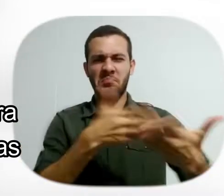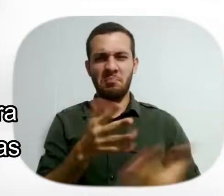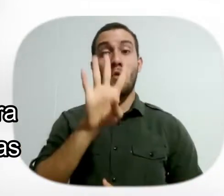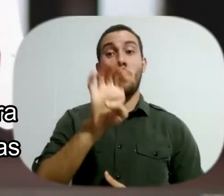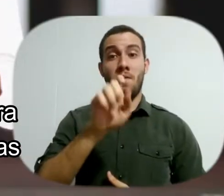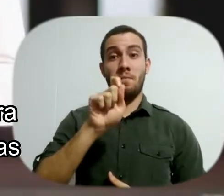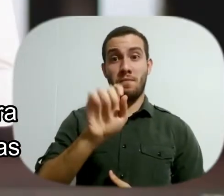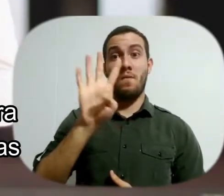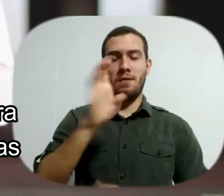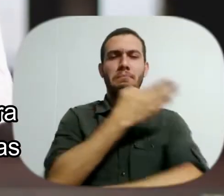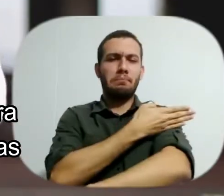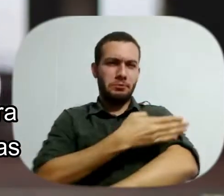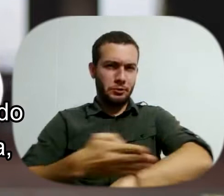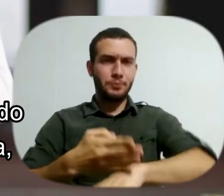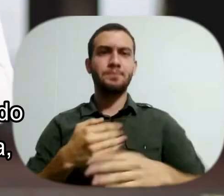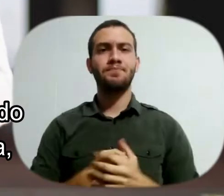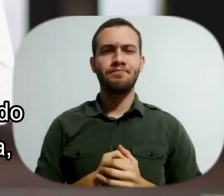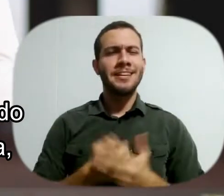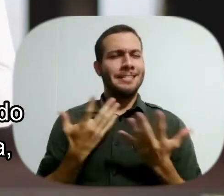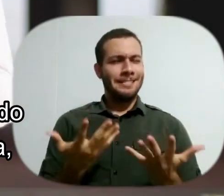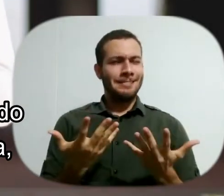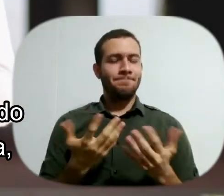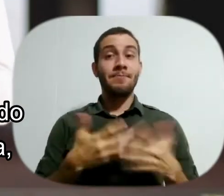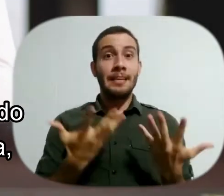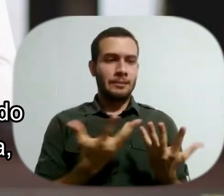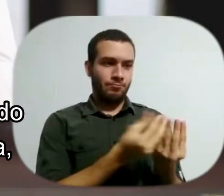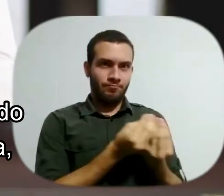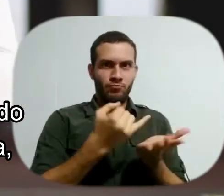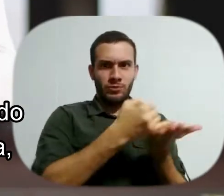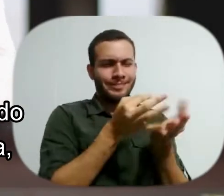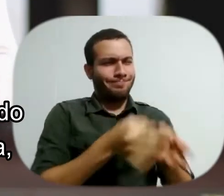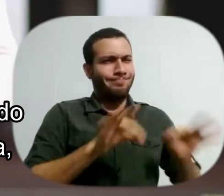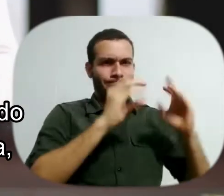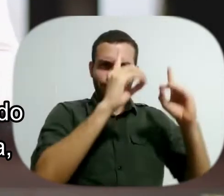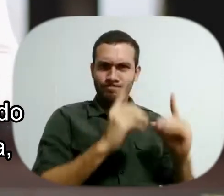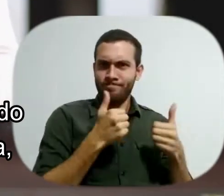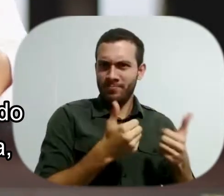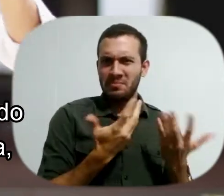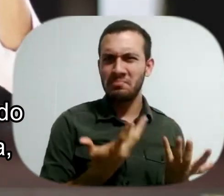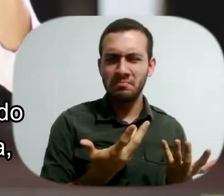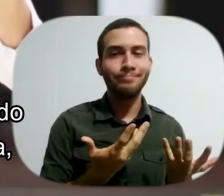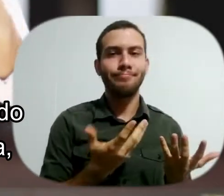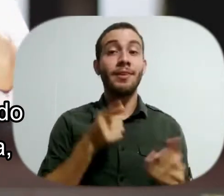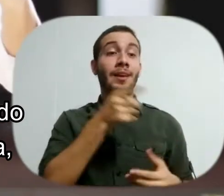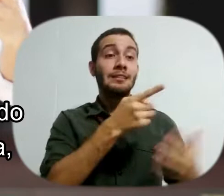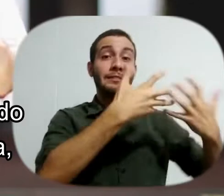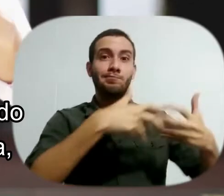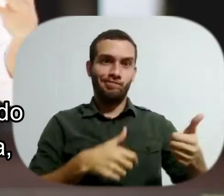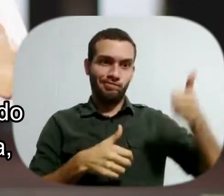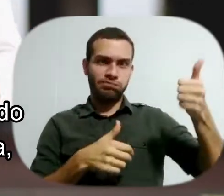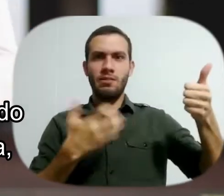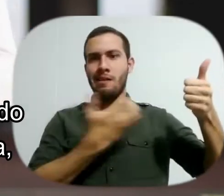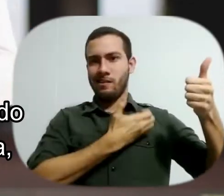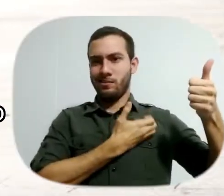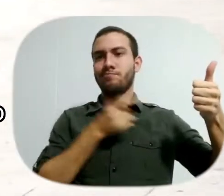contratistas, interventores y otras entidades relacionadas con el proyecto de Hidroituango. Una decisión de este calado merecería la atención total y absoluta